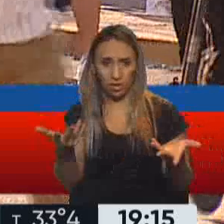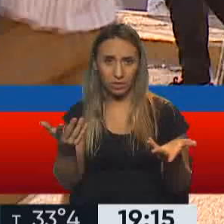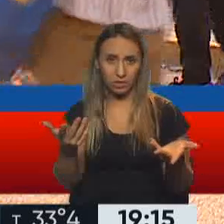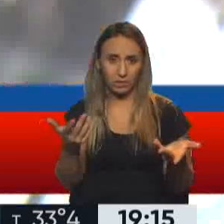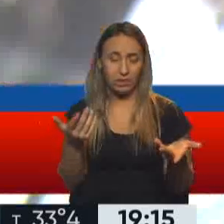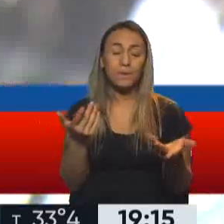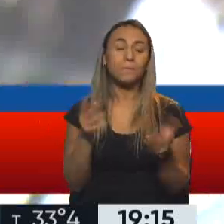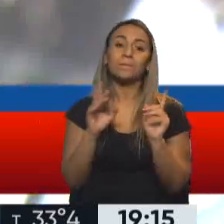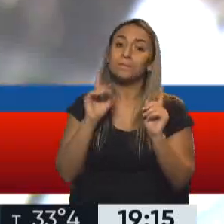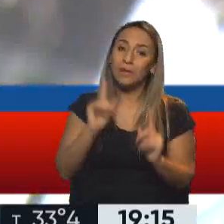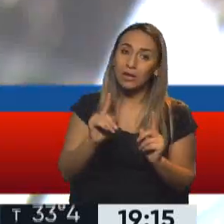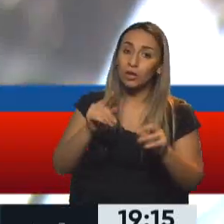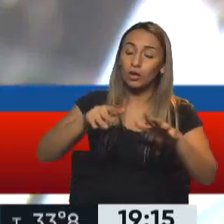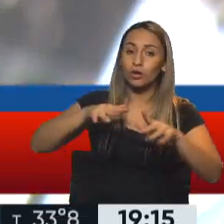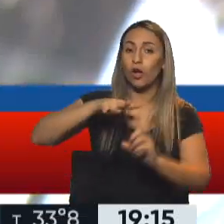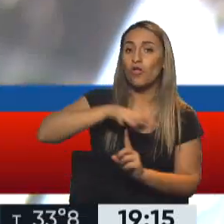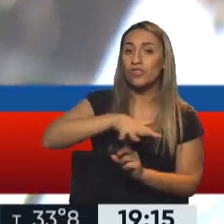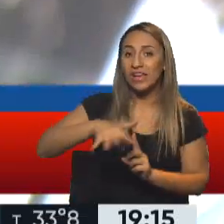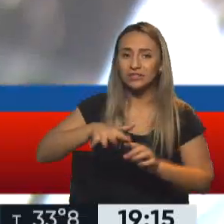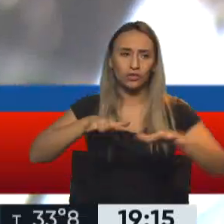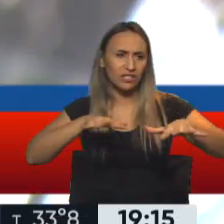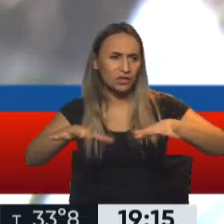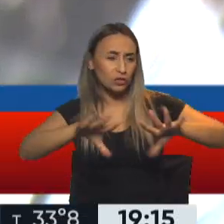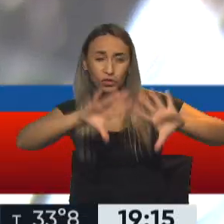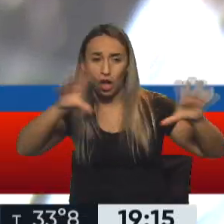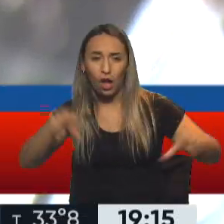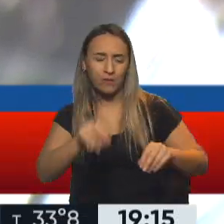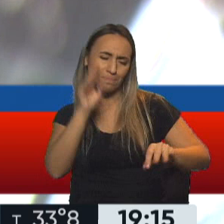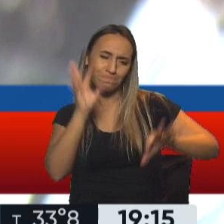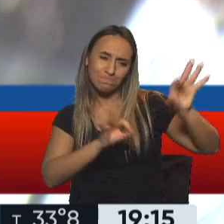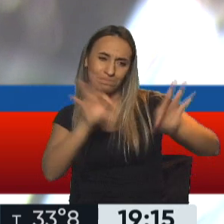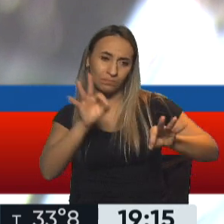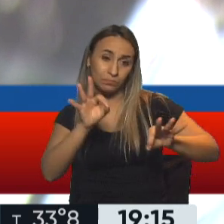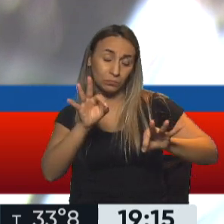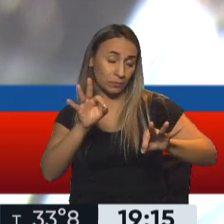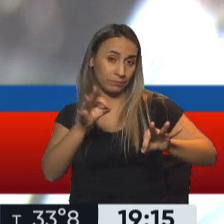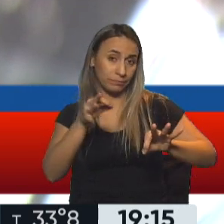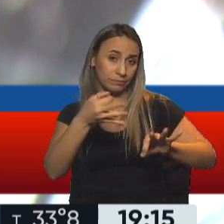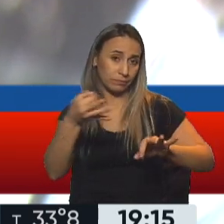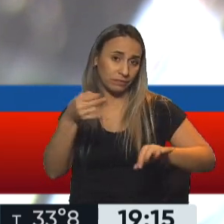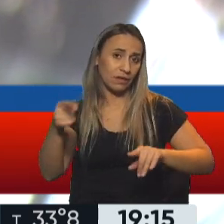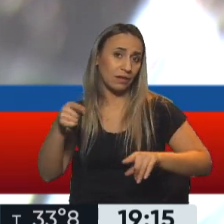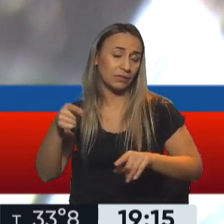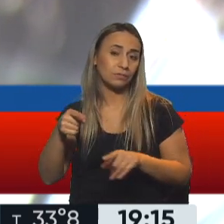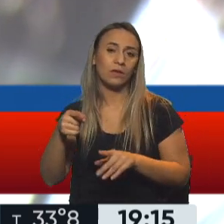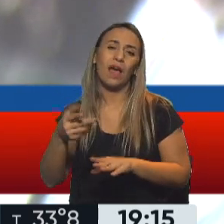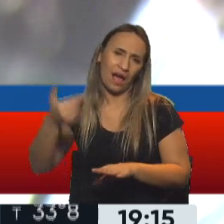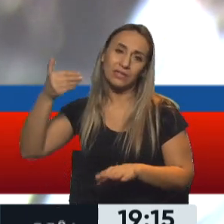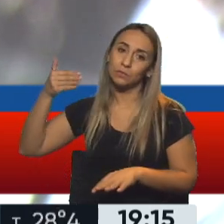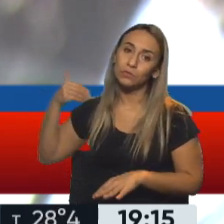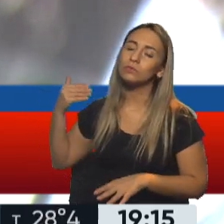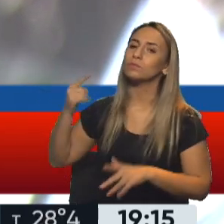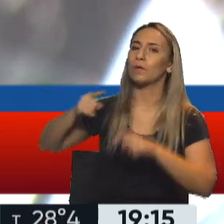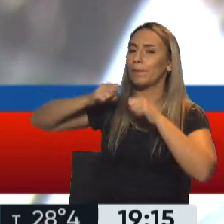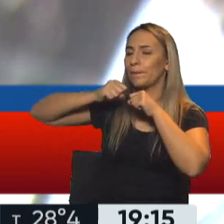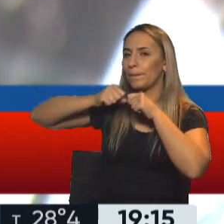vista del contexto en el que esto se da, hay una ligazón absoluta con ese discurso que hace tiempo se viene